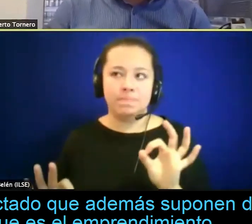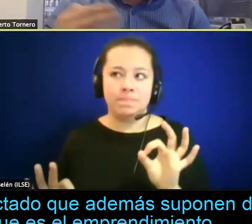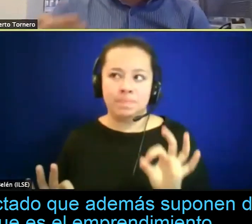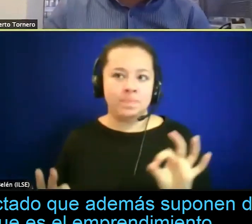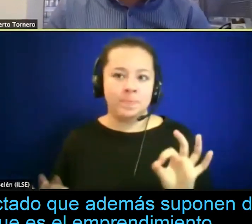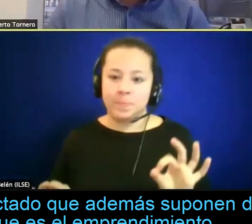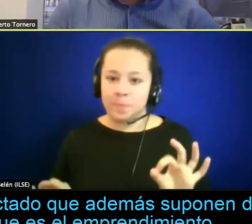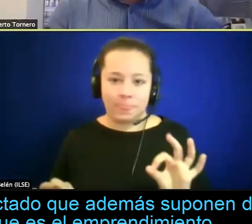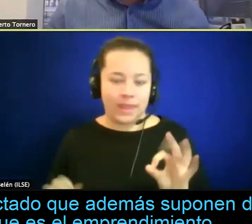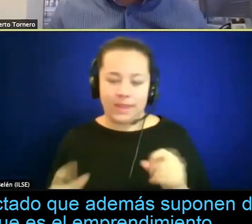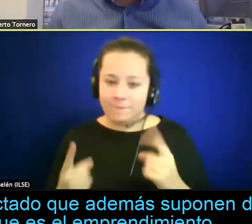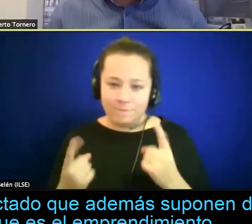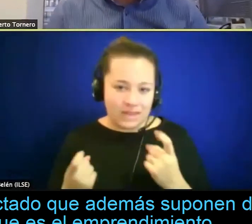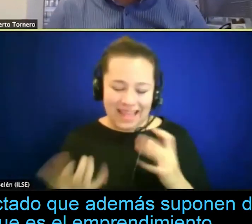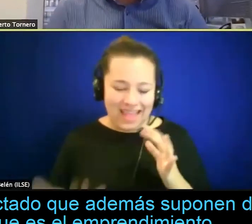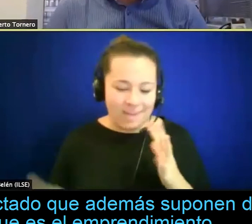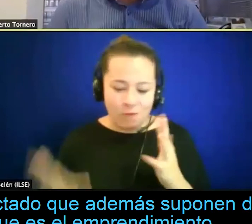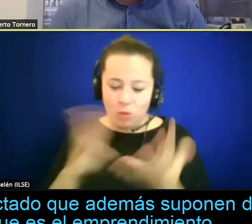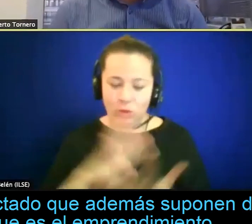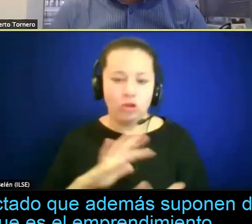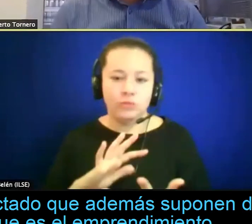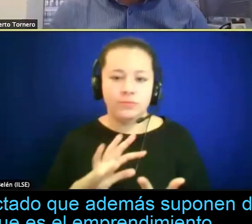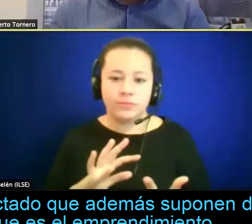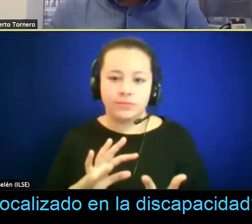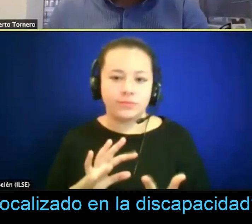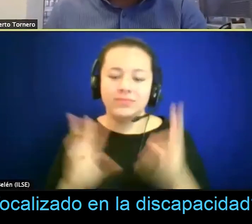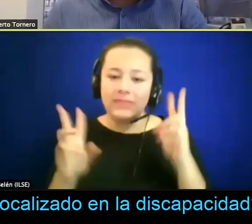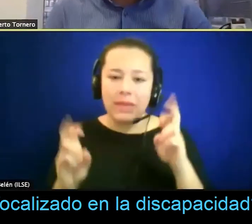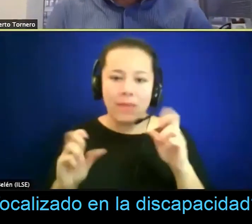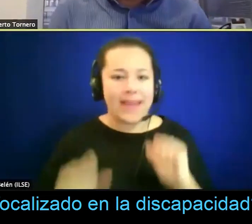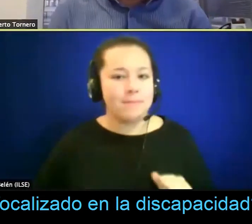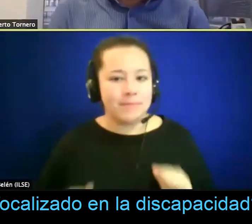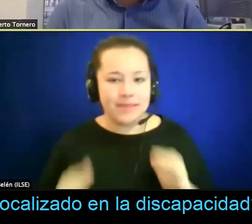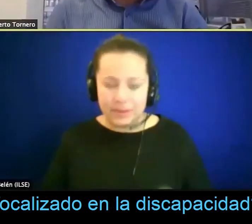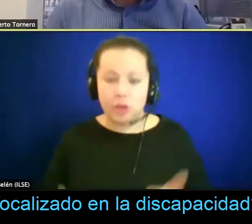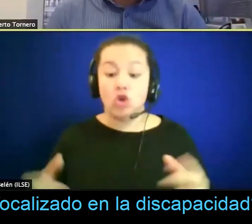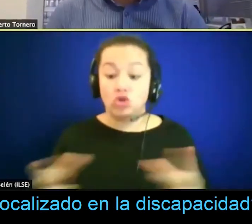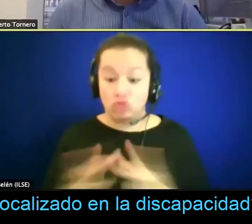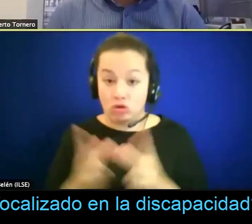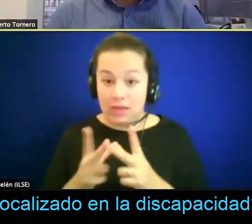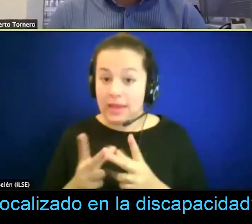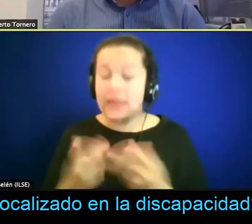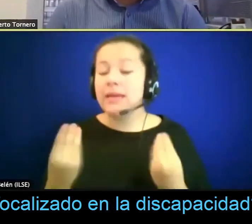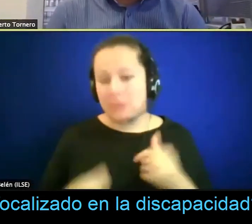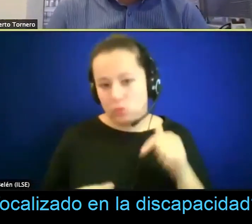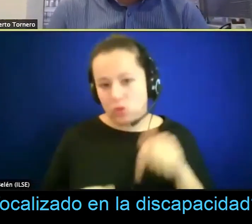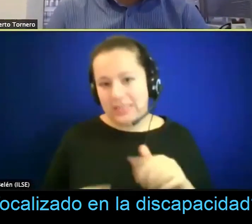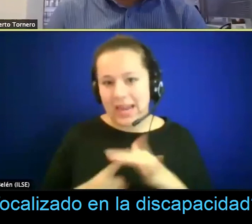una evolución en todo lo que es el emprendimiento, tanto social como en este caso focalizado